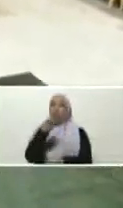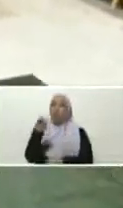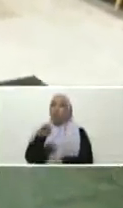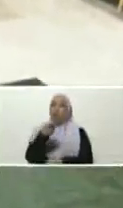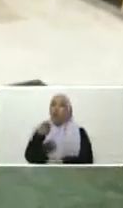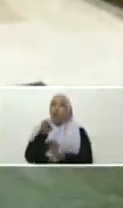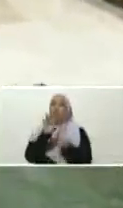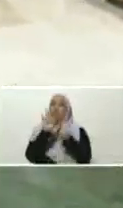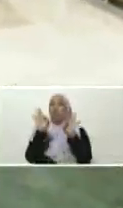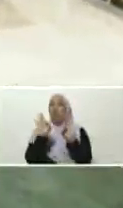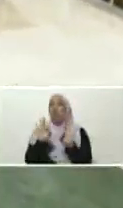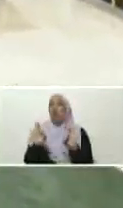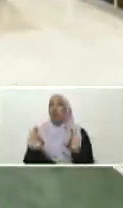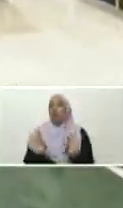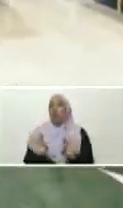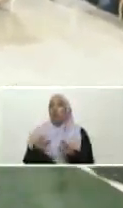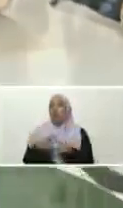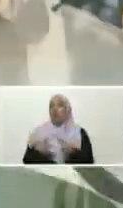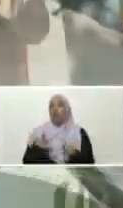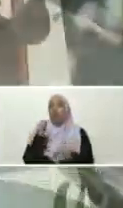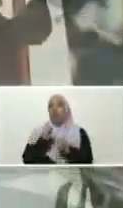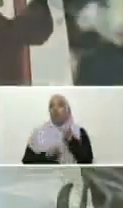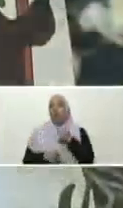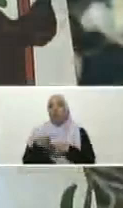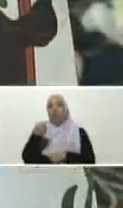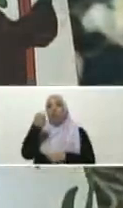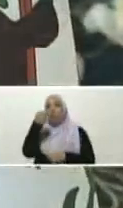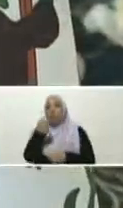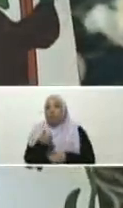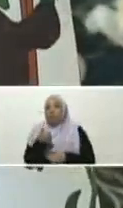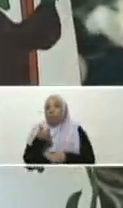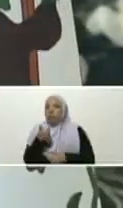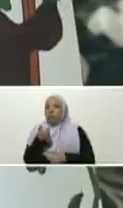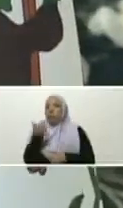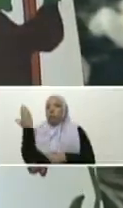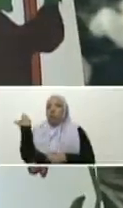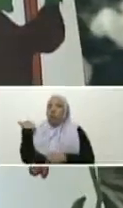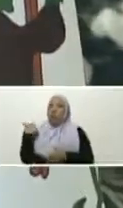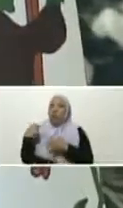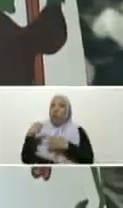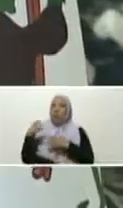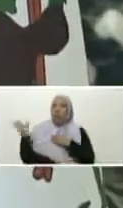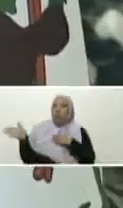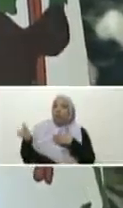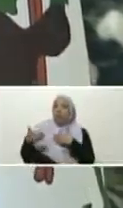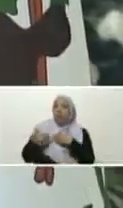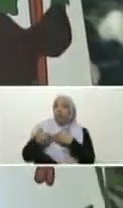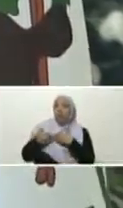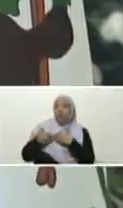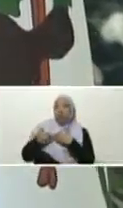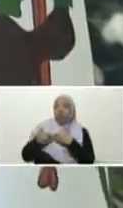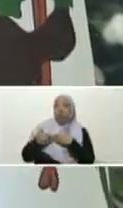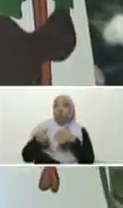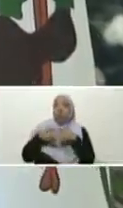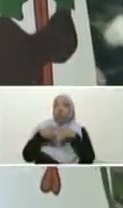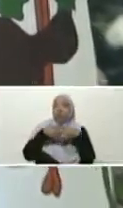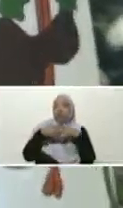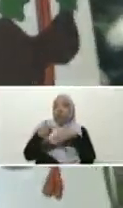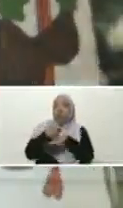maneras, aunque con lo poco que tenían en ese momento, porque por el embargo que tenían a través de los Estados